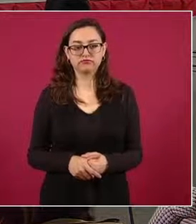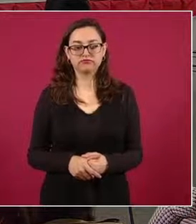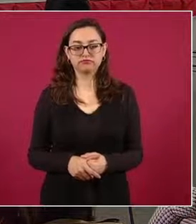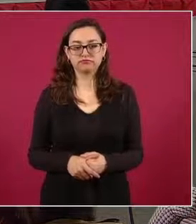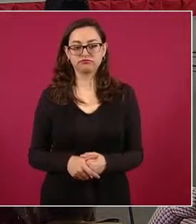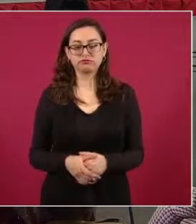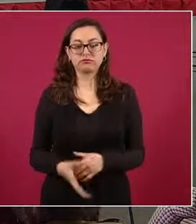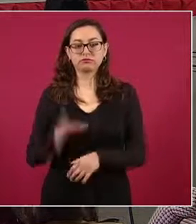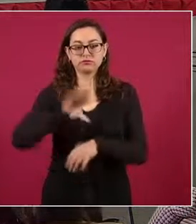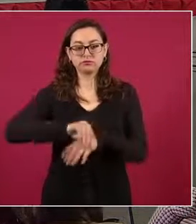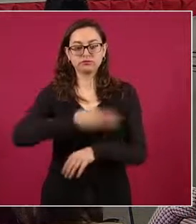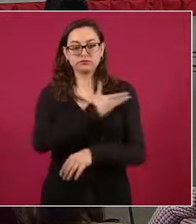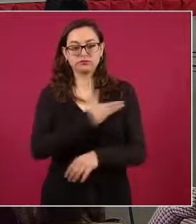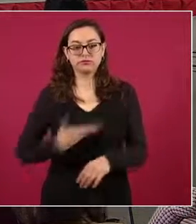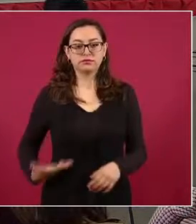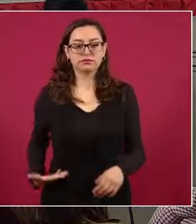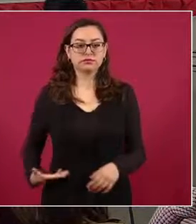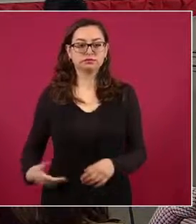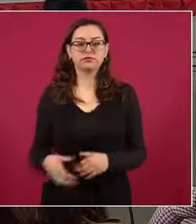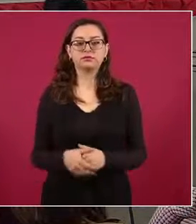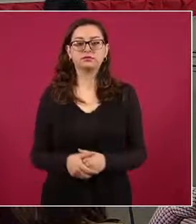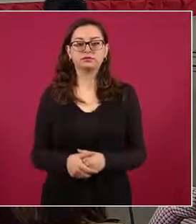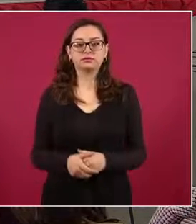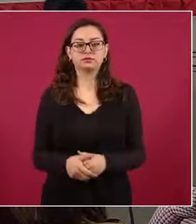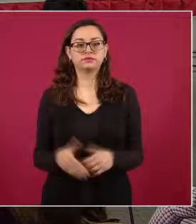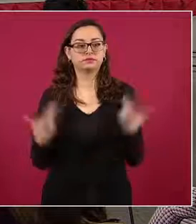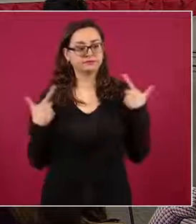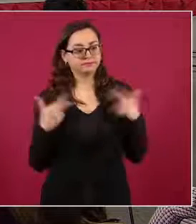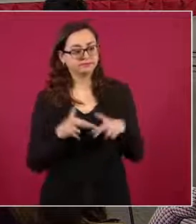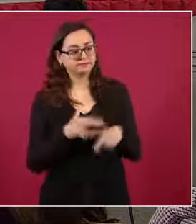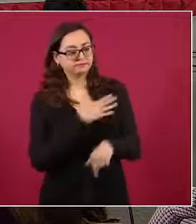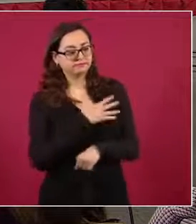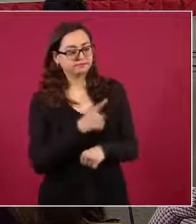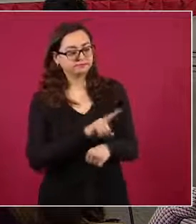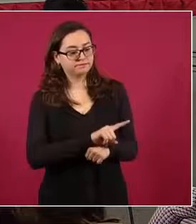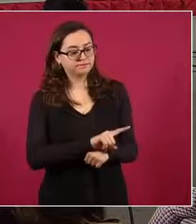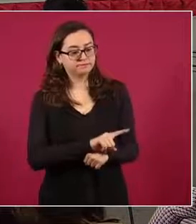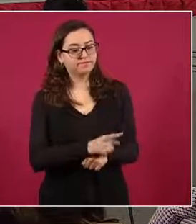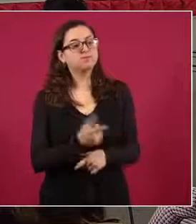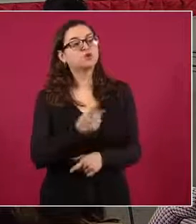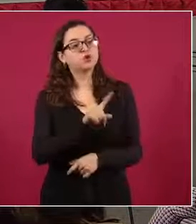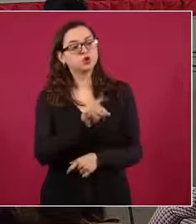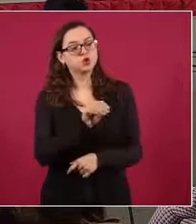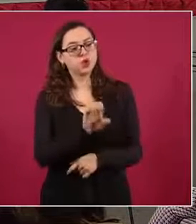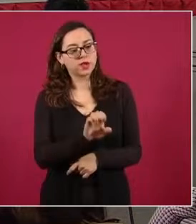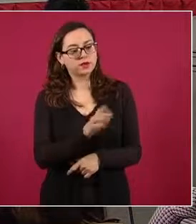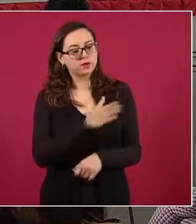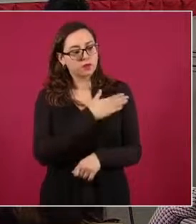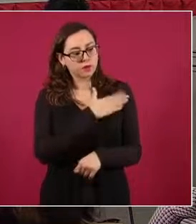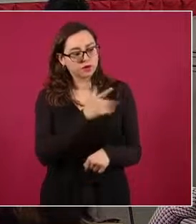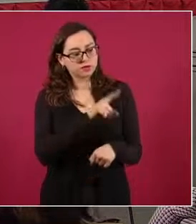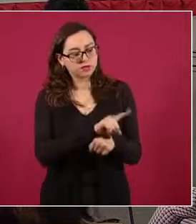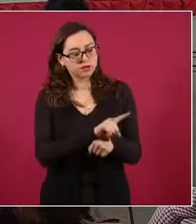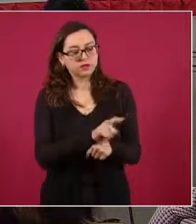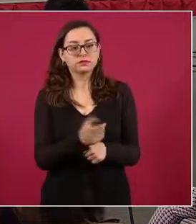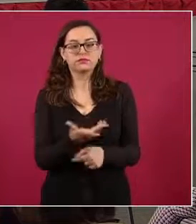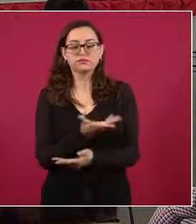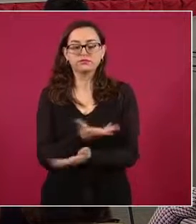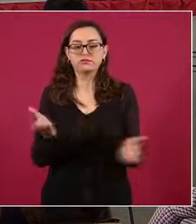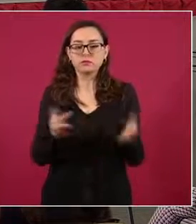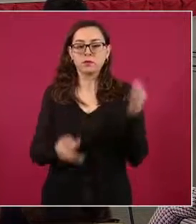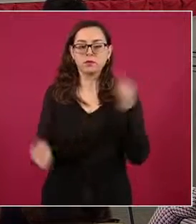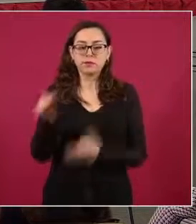Con su permiso, presidente. Gracias. Maestro, buenos días. Querido Zoe, buenos días. Buenos días tengan todas y todos